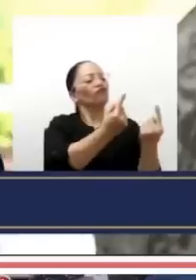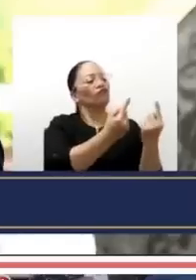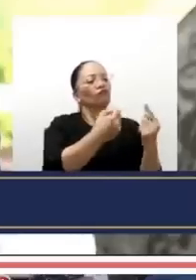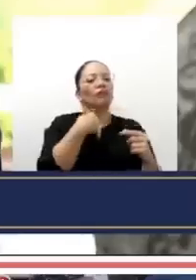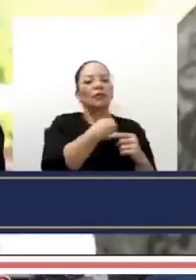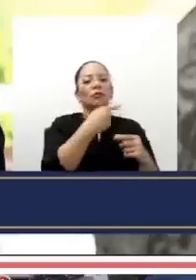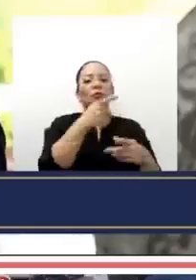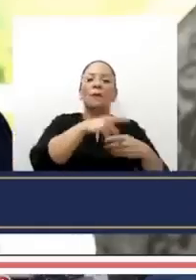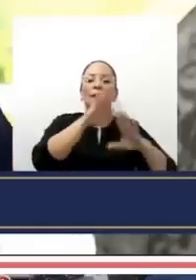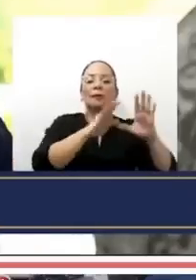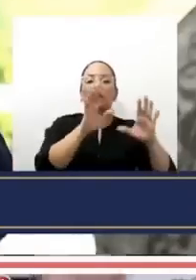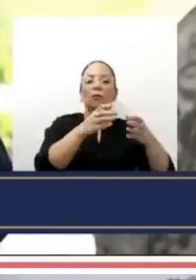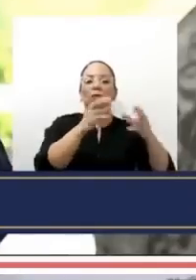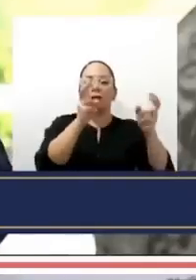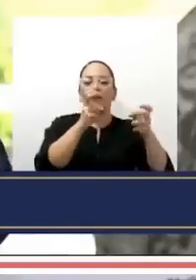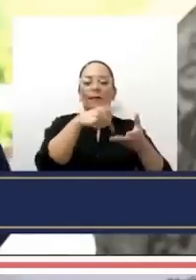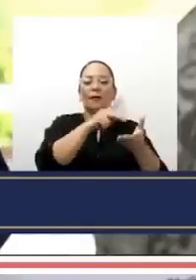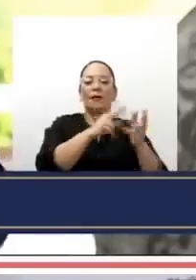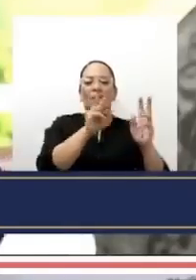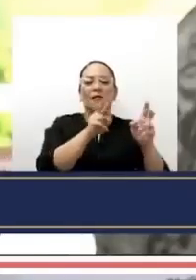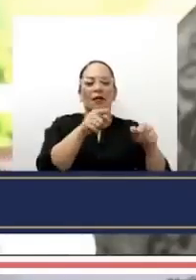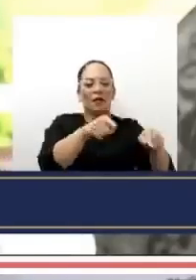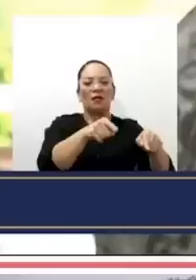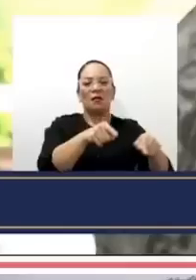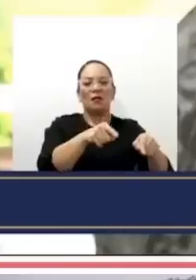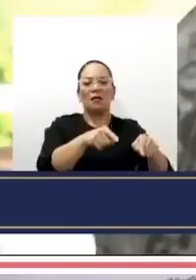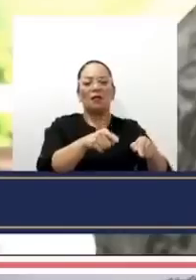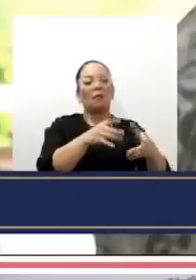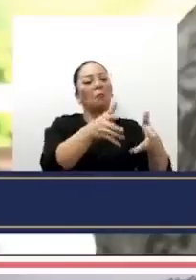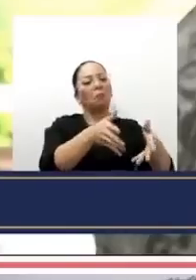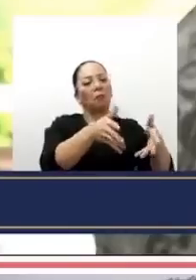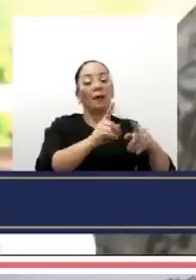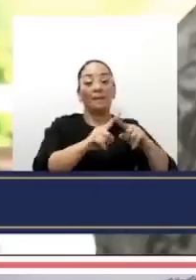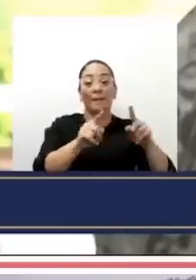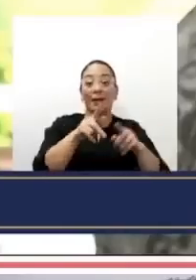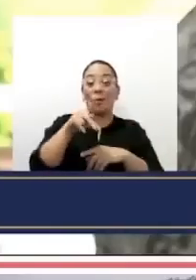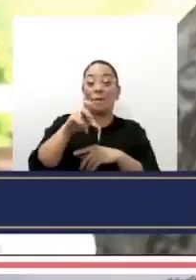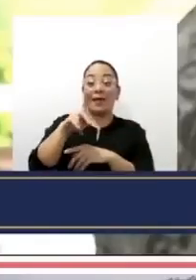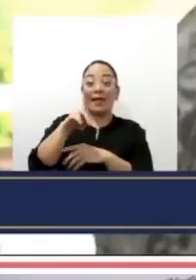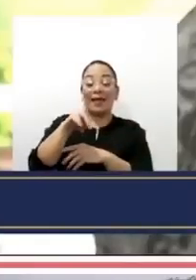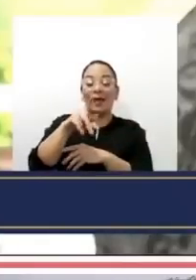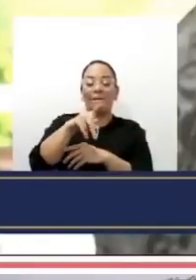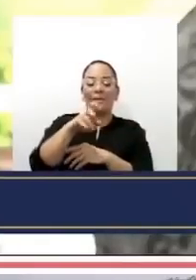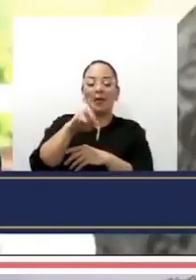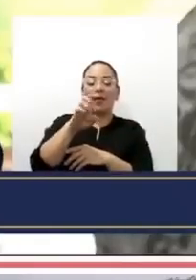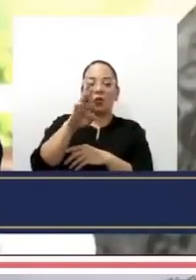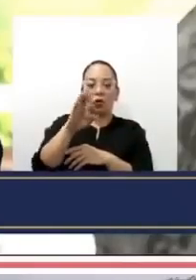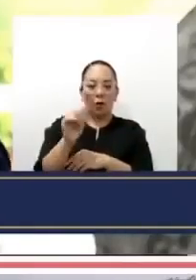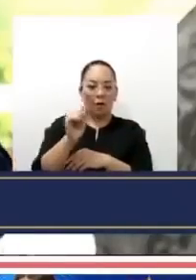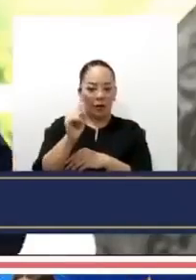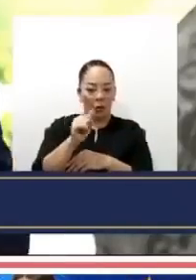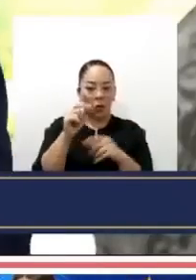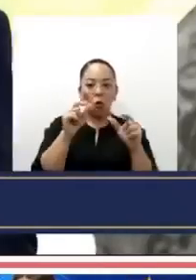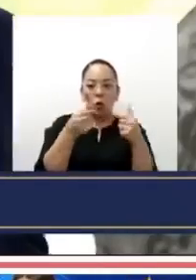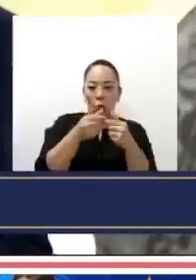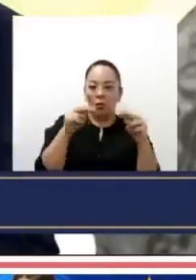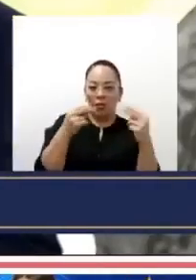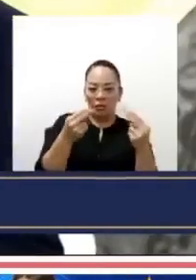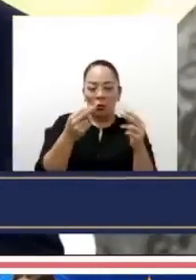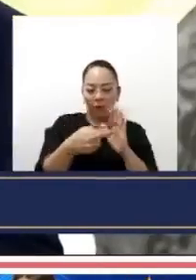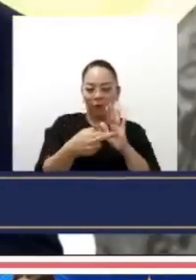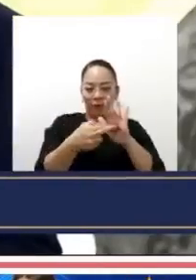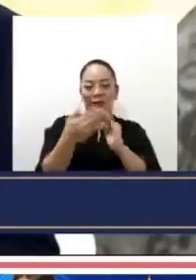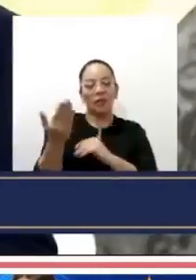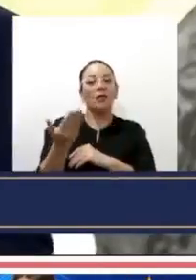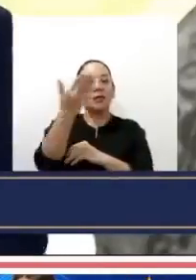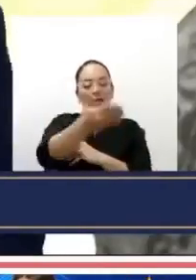Parque Viva. Y ahí estaba eso quieto. Y de pronto se le ocurre a don Pedro Abreu, que es el representante del Grupo Nación,